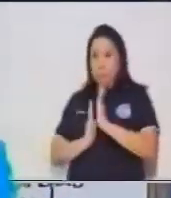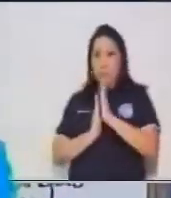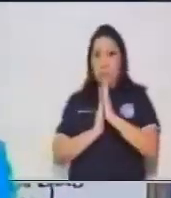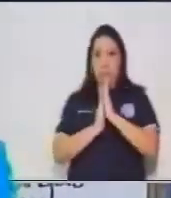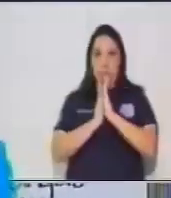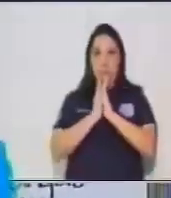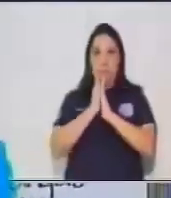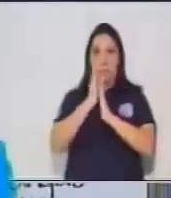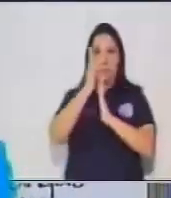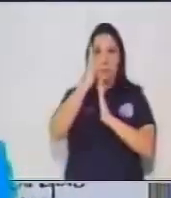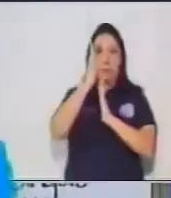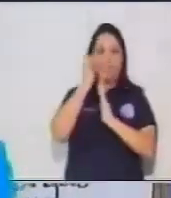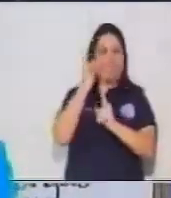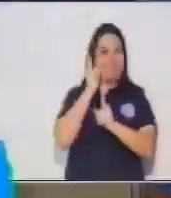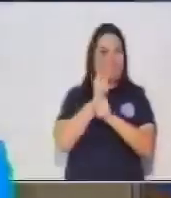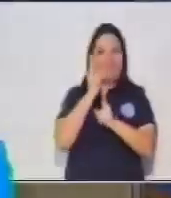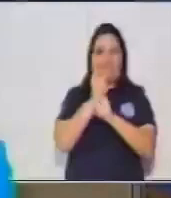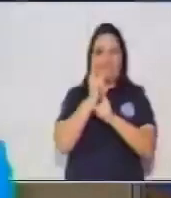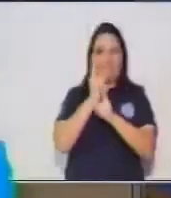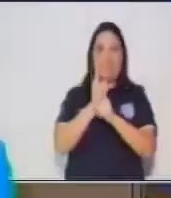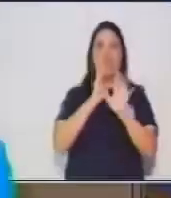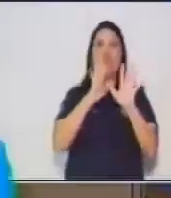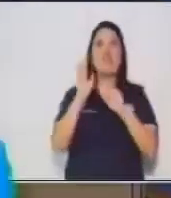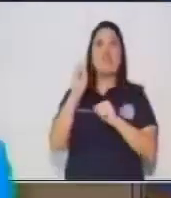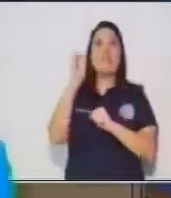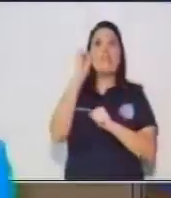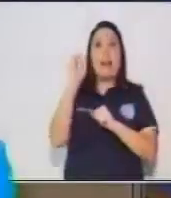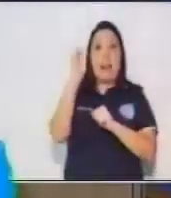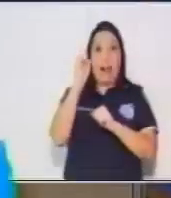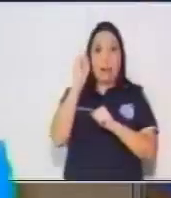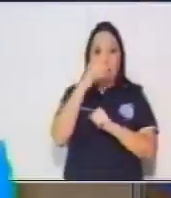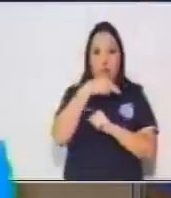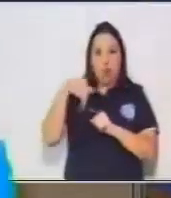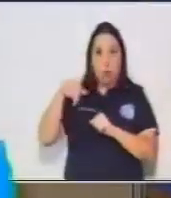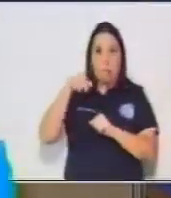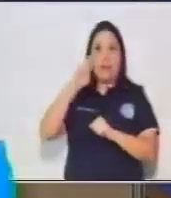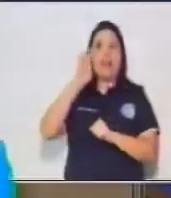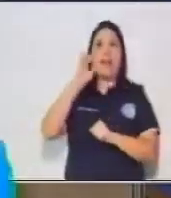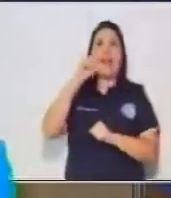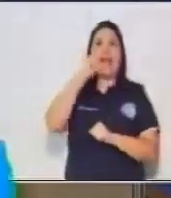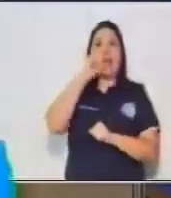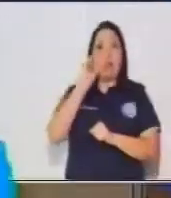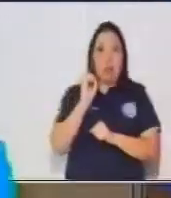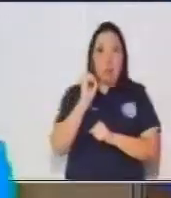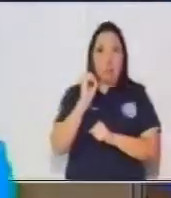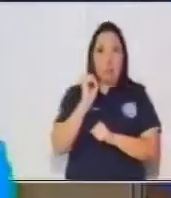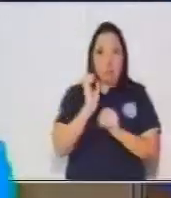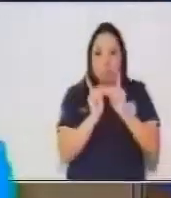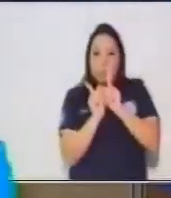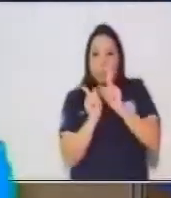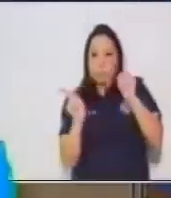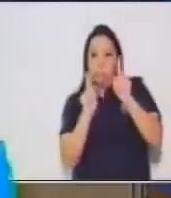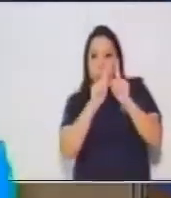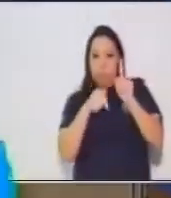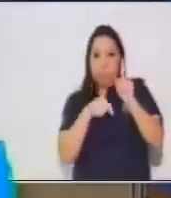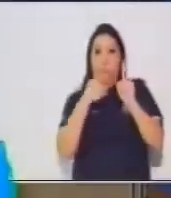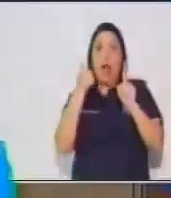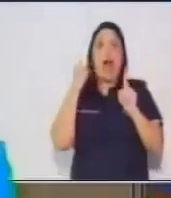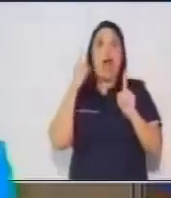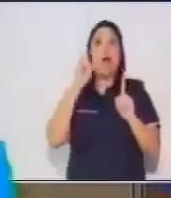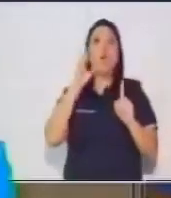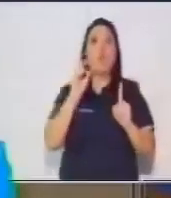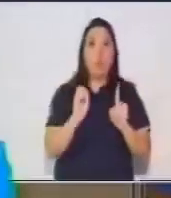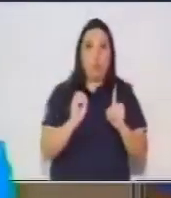debe de medir exactamente 90 grados. Lo mido de acá, de derecha a izquierda,